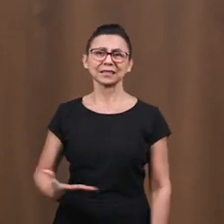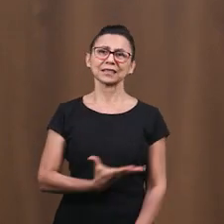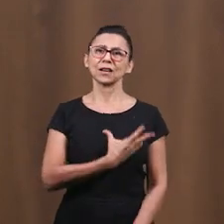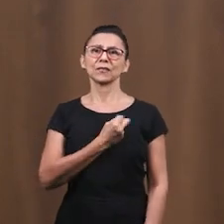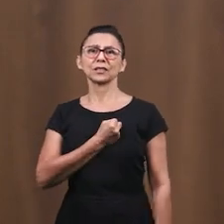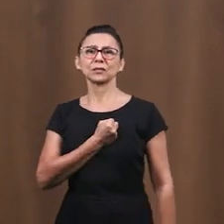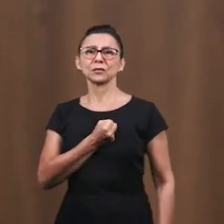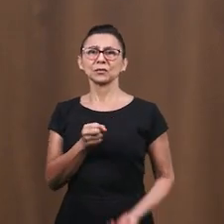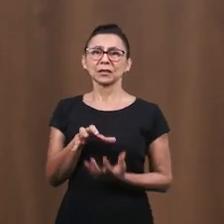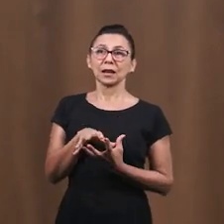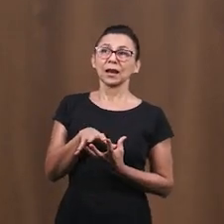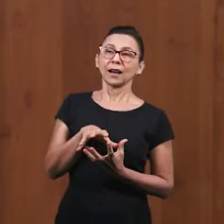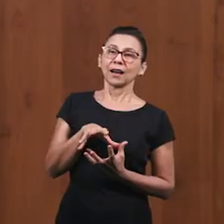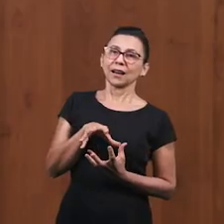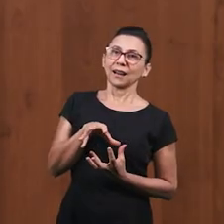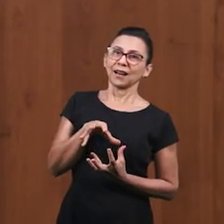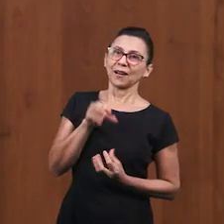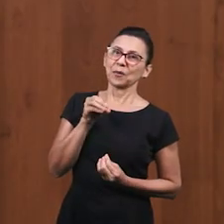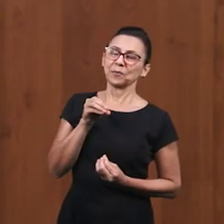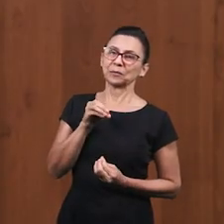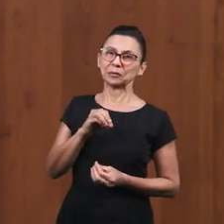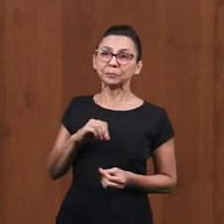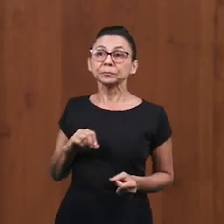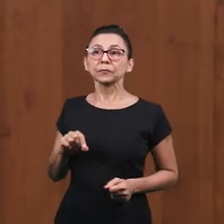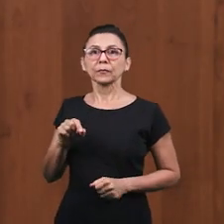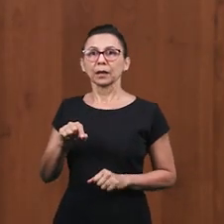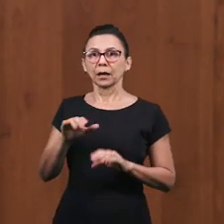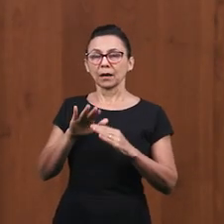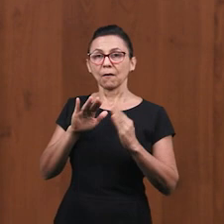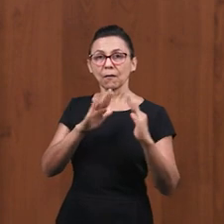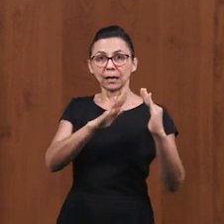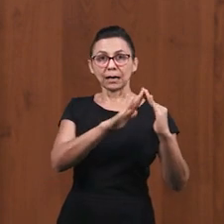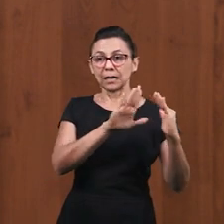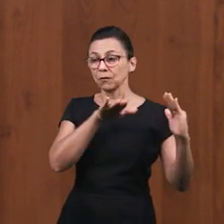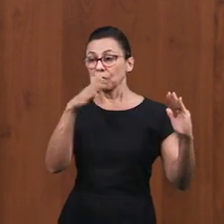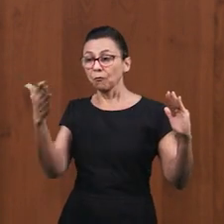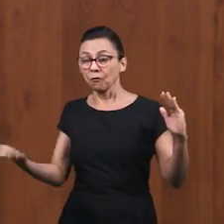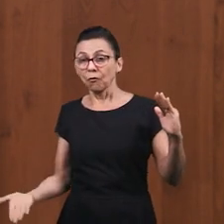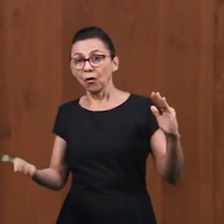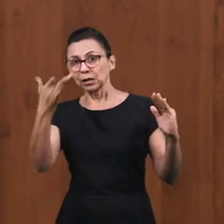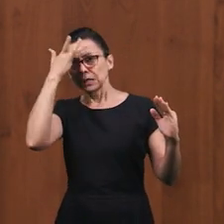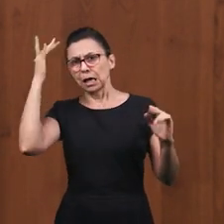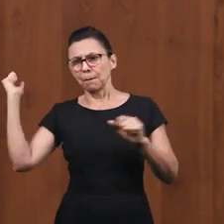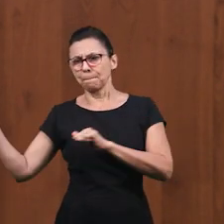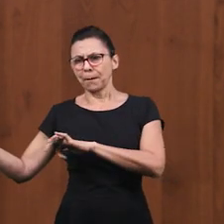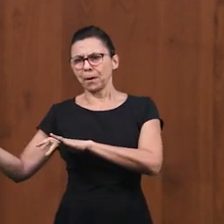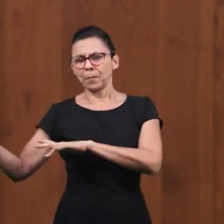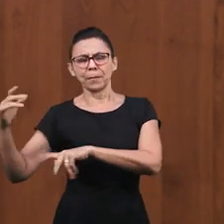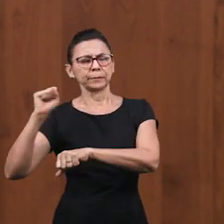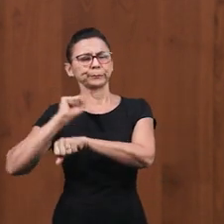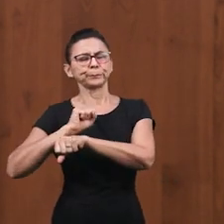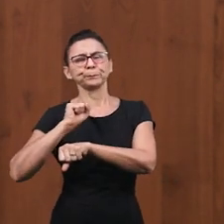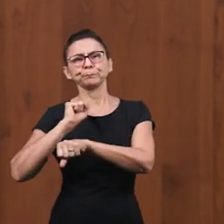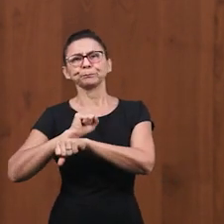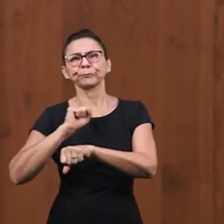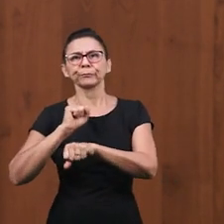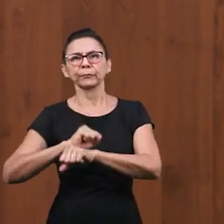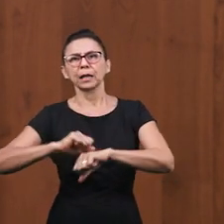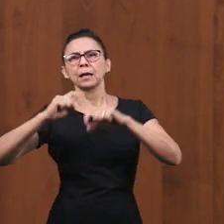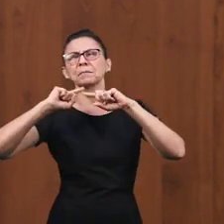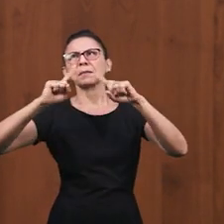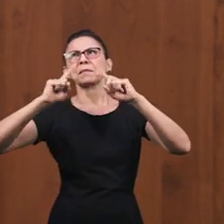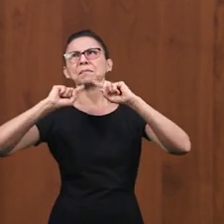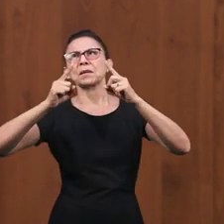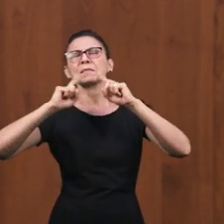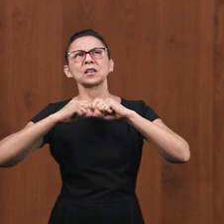del alma. La multitud que estaba afuera aguardando a Jesús comenzó a reclamar